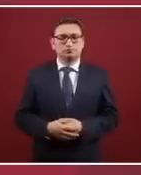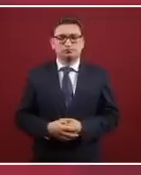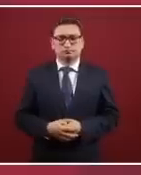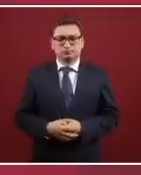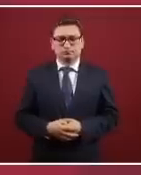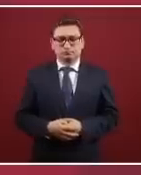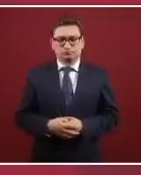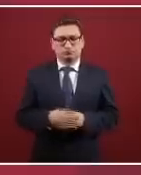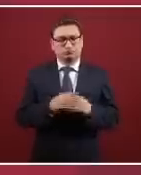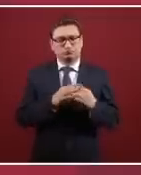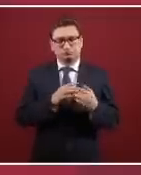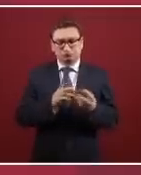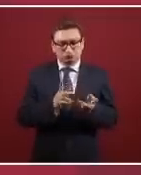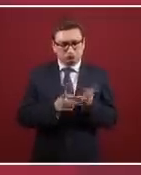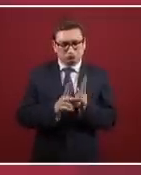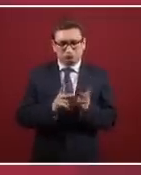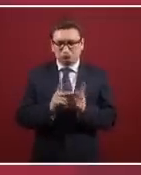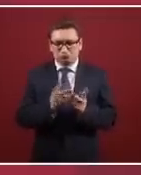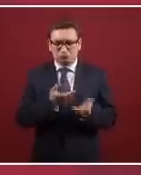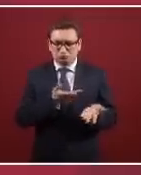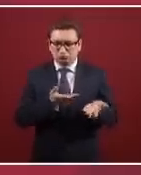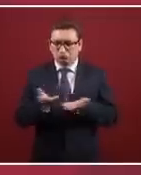llegar a un acuerdo